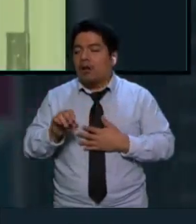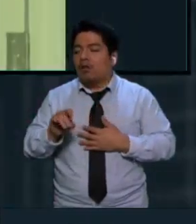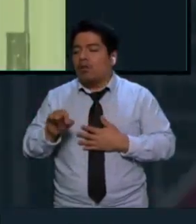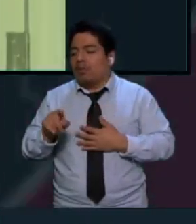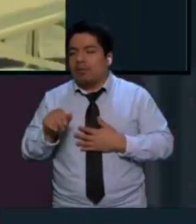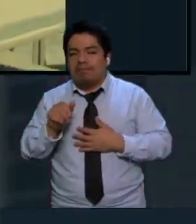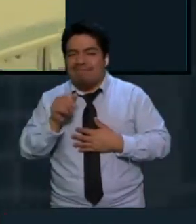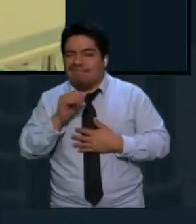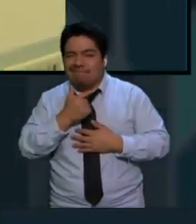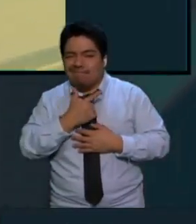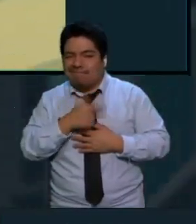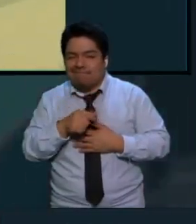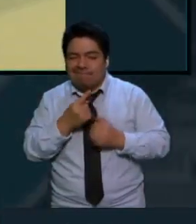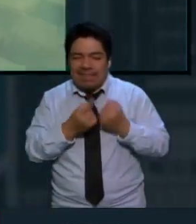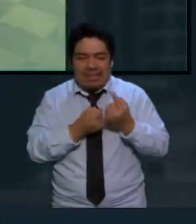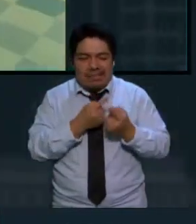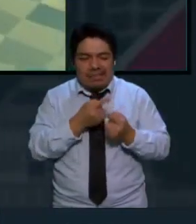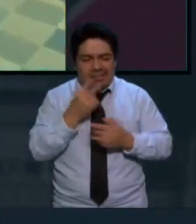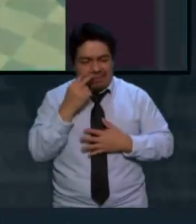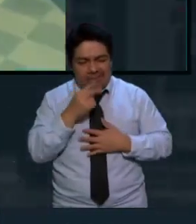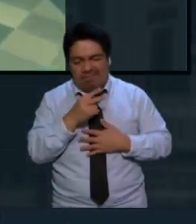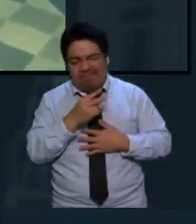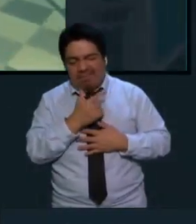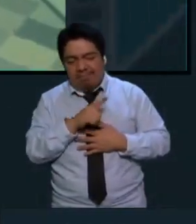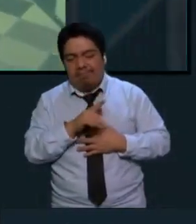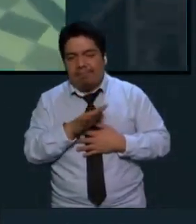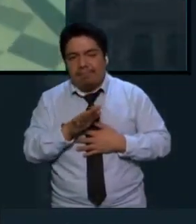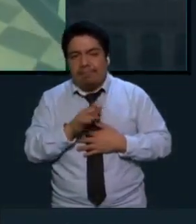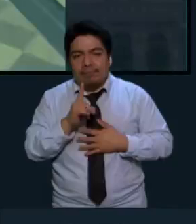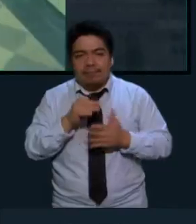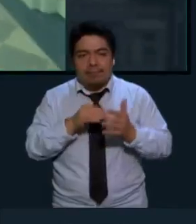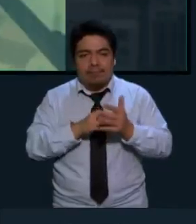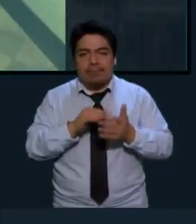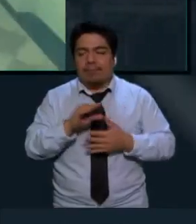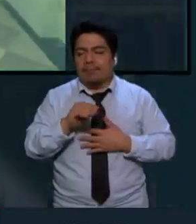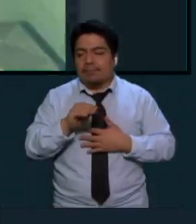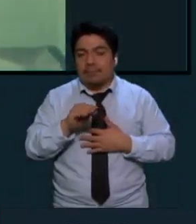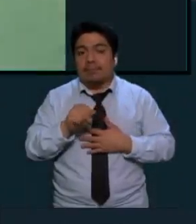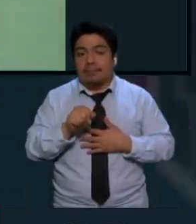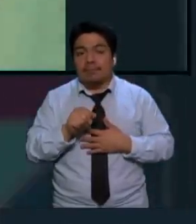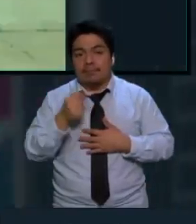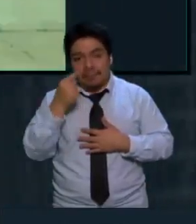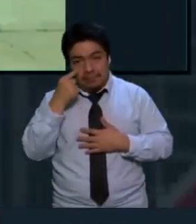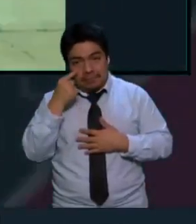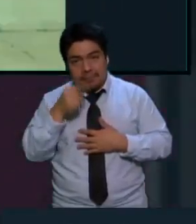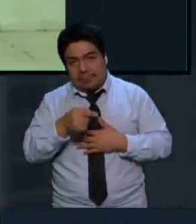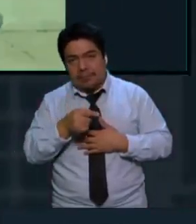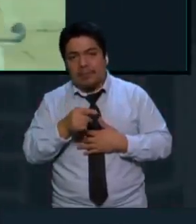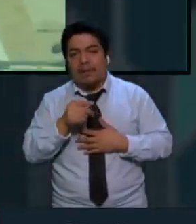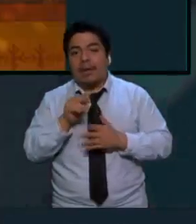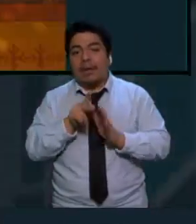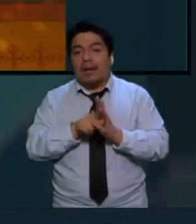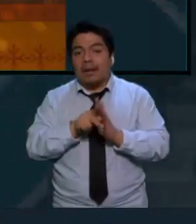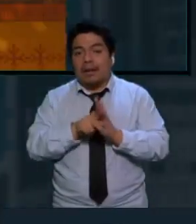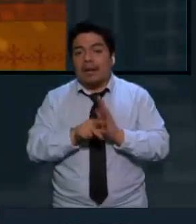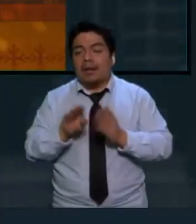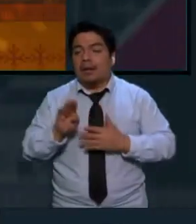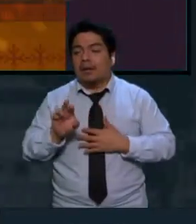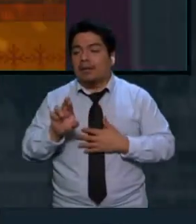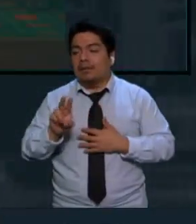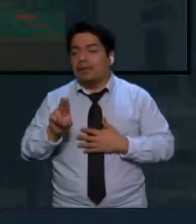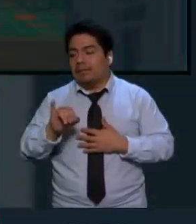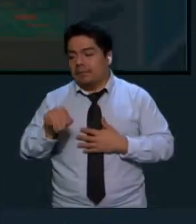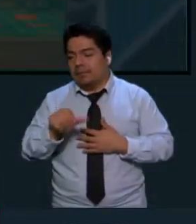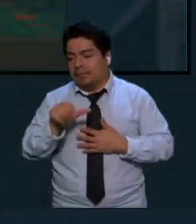encantaba cómo habían hecho algunas de sus adaptaciones. En 1990 salió la adaptación de la película de Las Brujas, que es